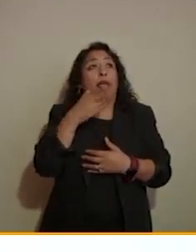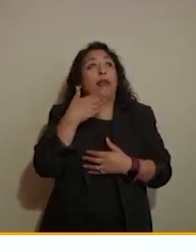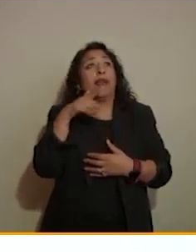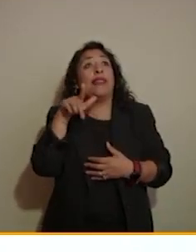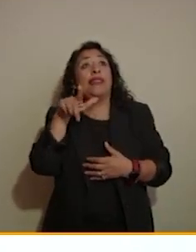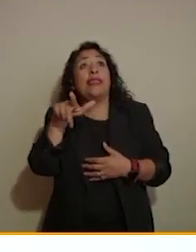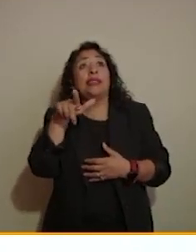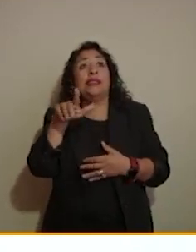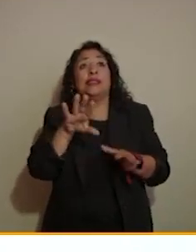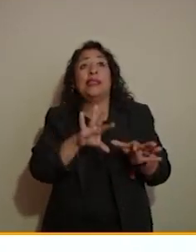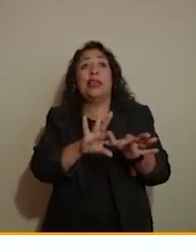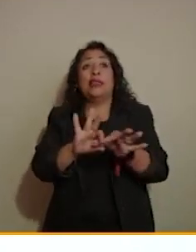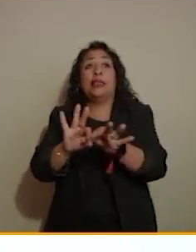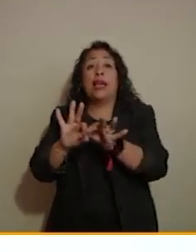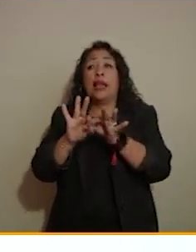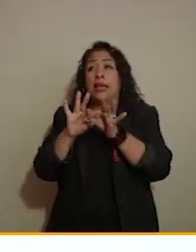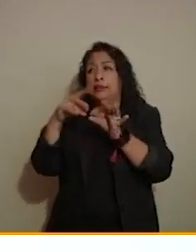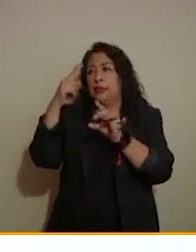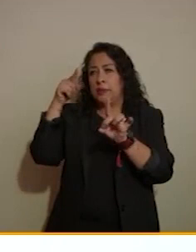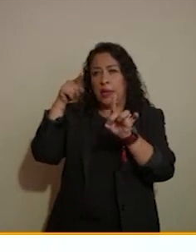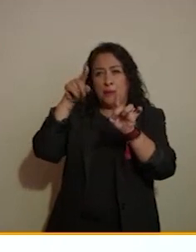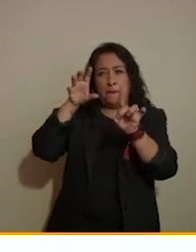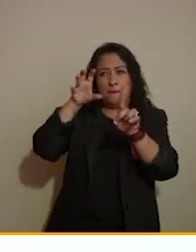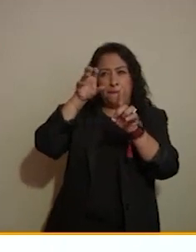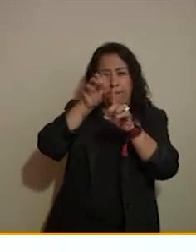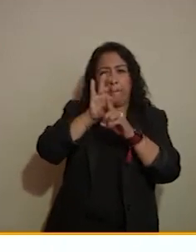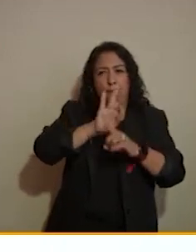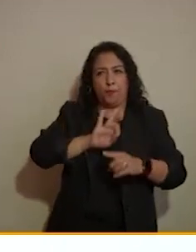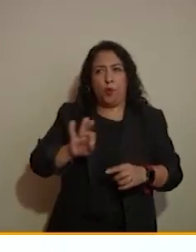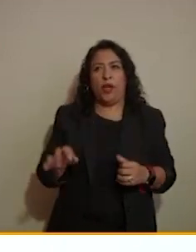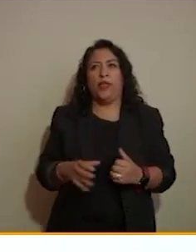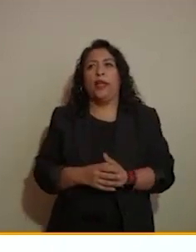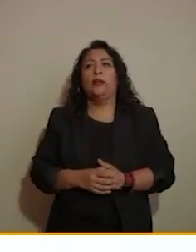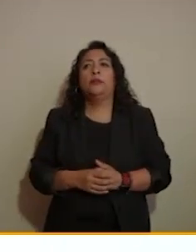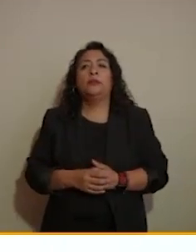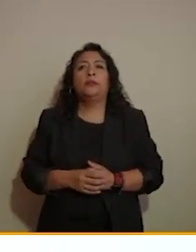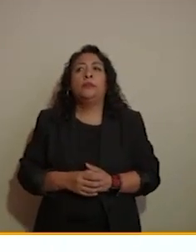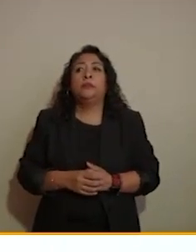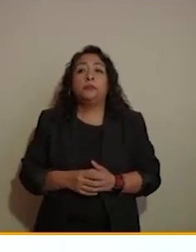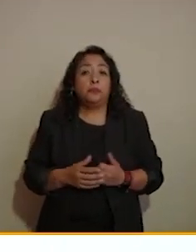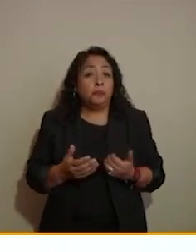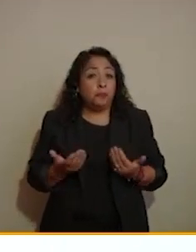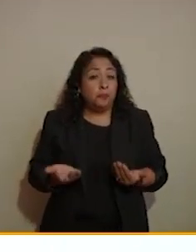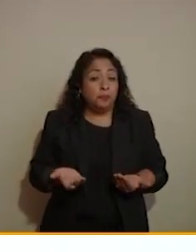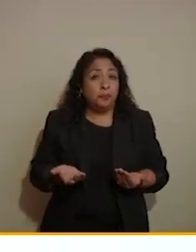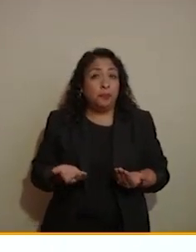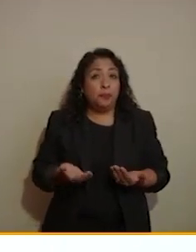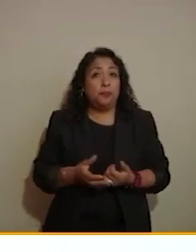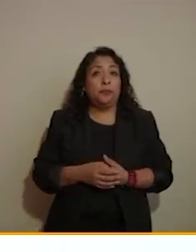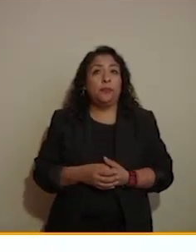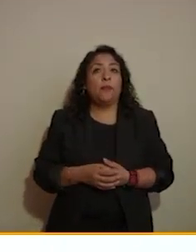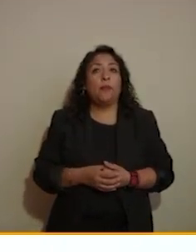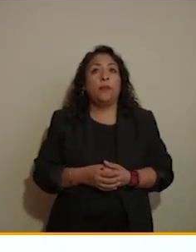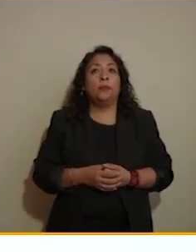de alianzas para lograr los objetivos. Dicho eso,